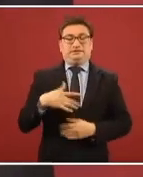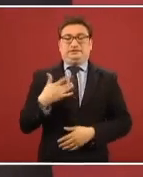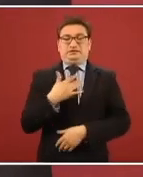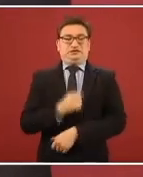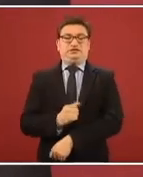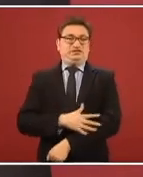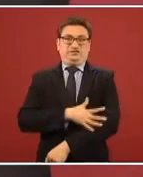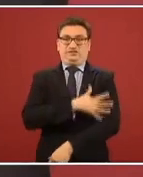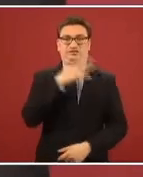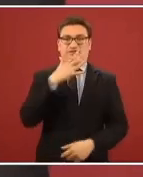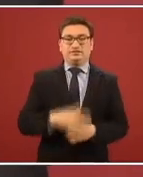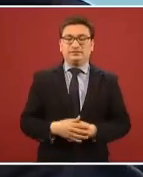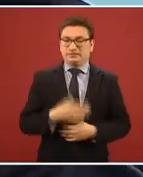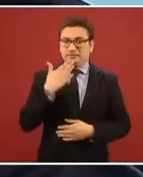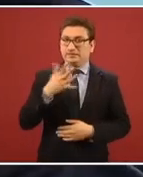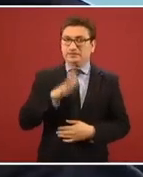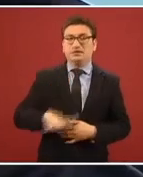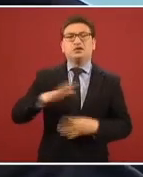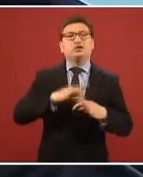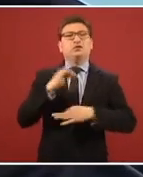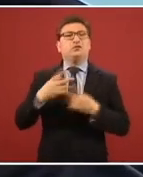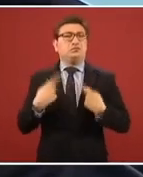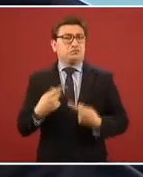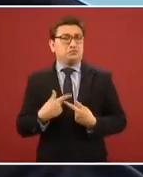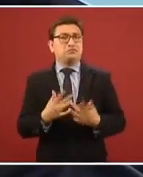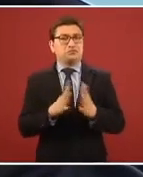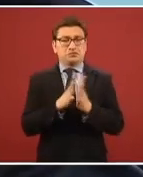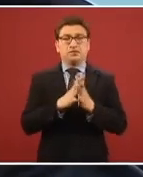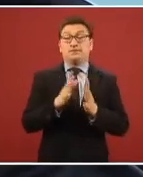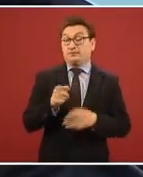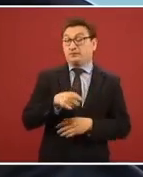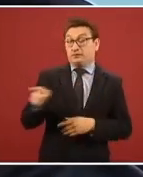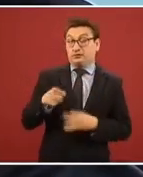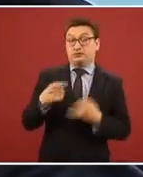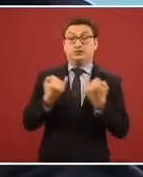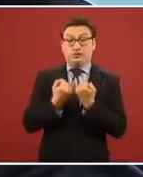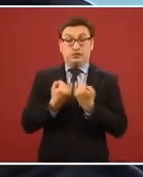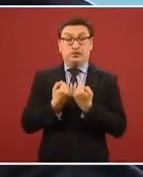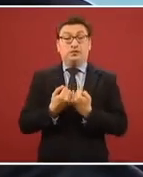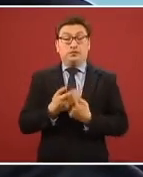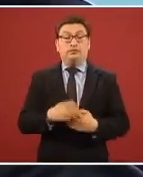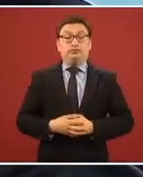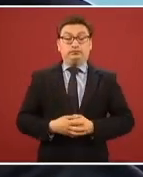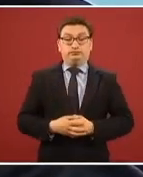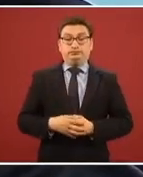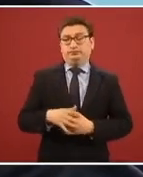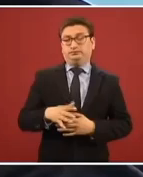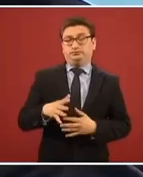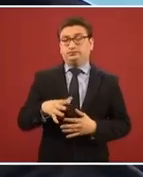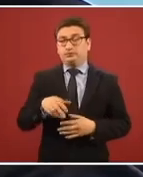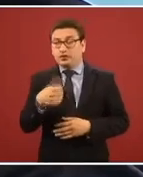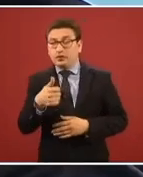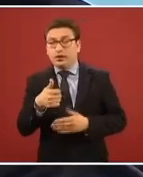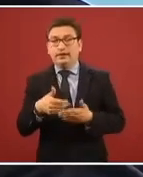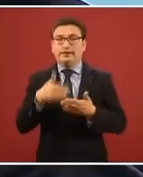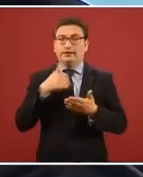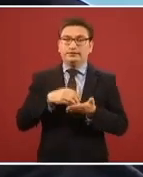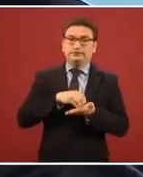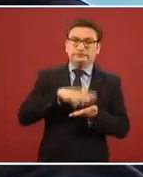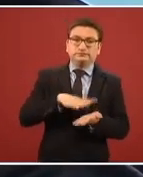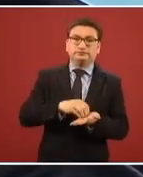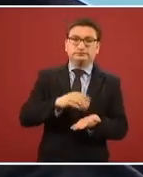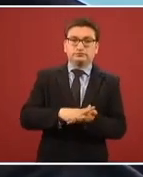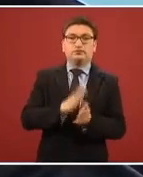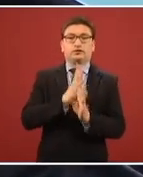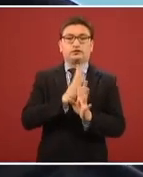una gran solidaridad de las personas que y todavía antes de las 11 estuvieron registrando haciendo filas